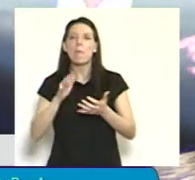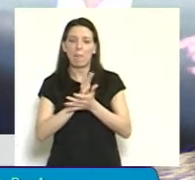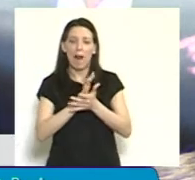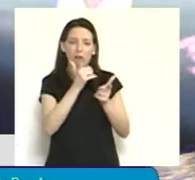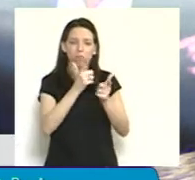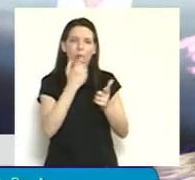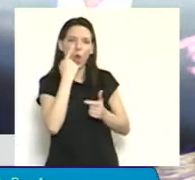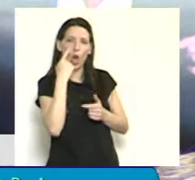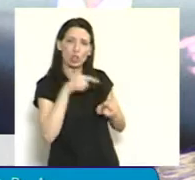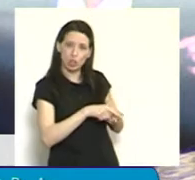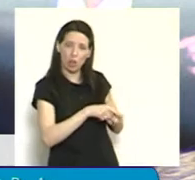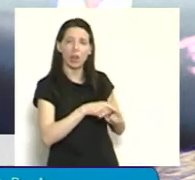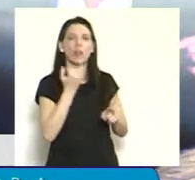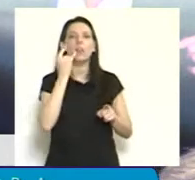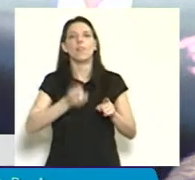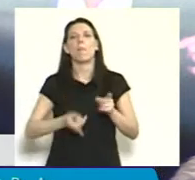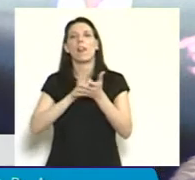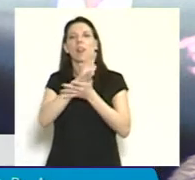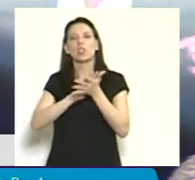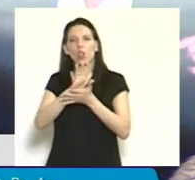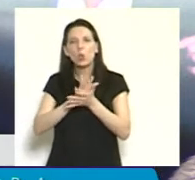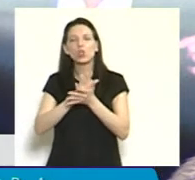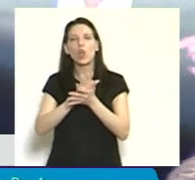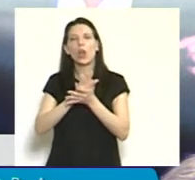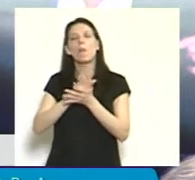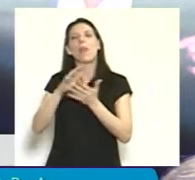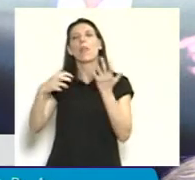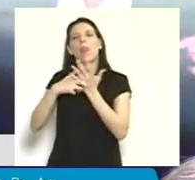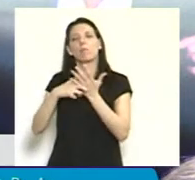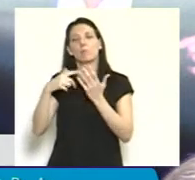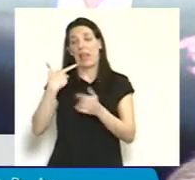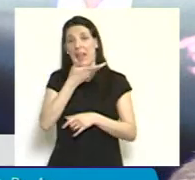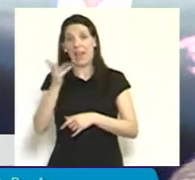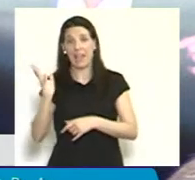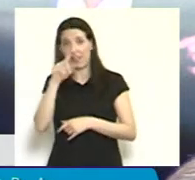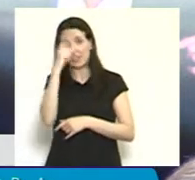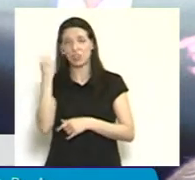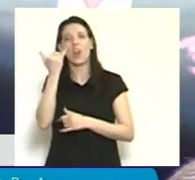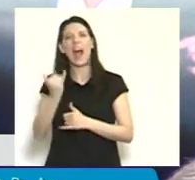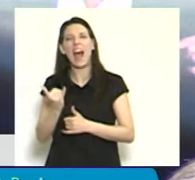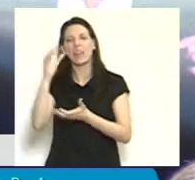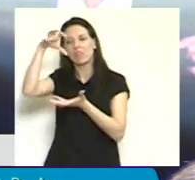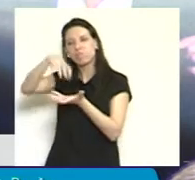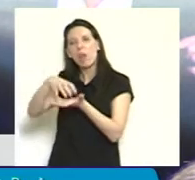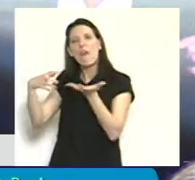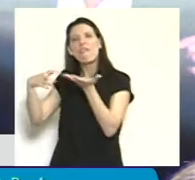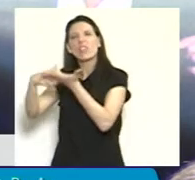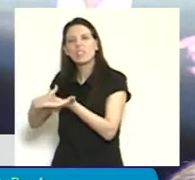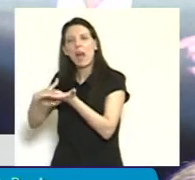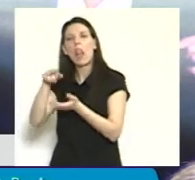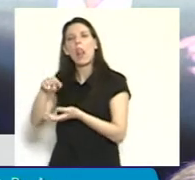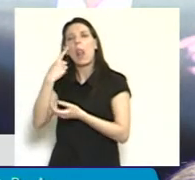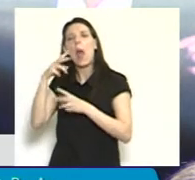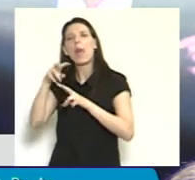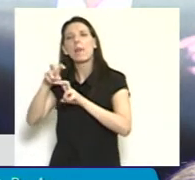Controlados y la resolución de la Procuración General de la Nación, que creó una unidad fiscal para la investigación